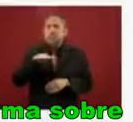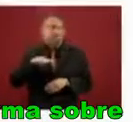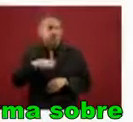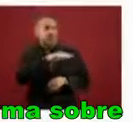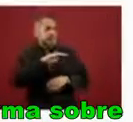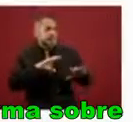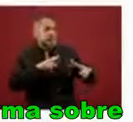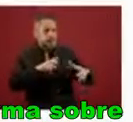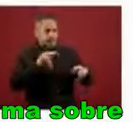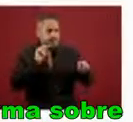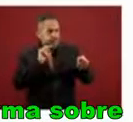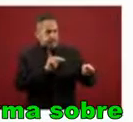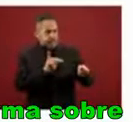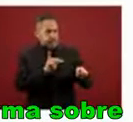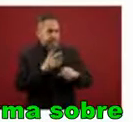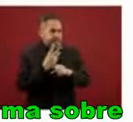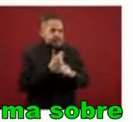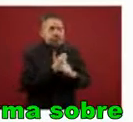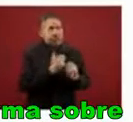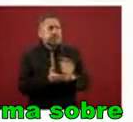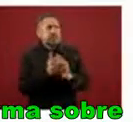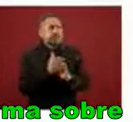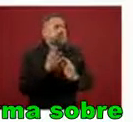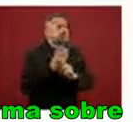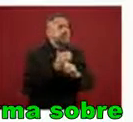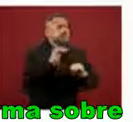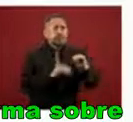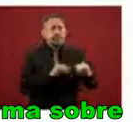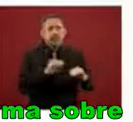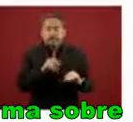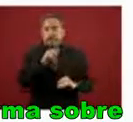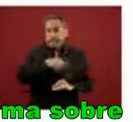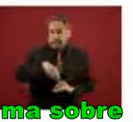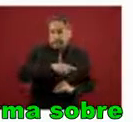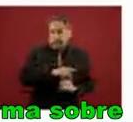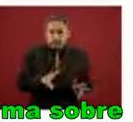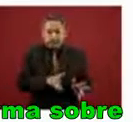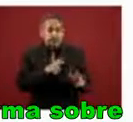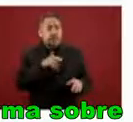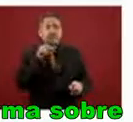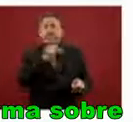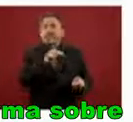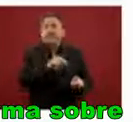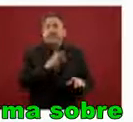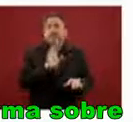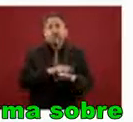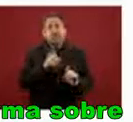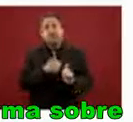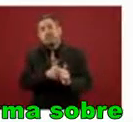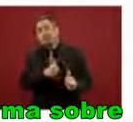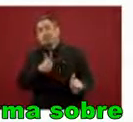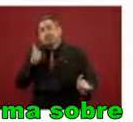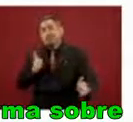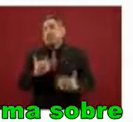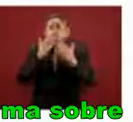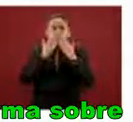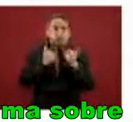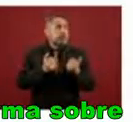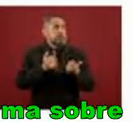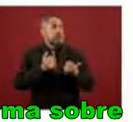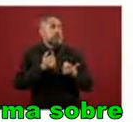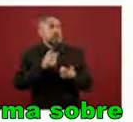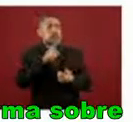lo que hacemos es poder incidir en aquellas comunidades con mayor rezago en temas de equipamiento,